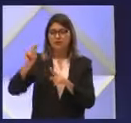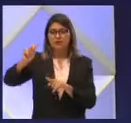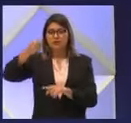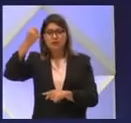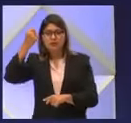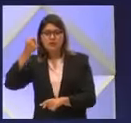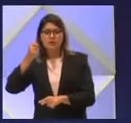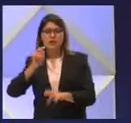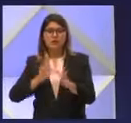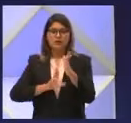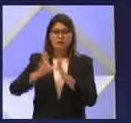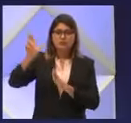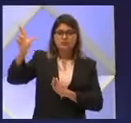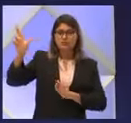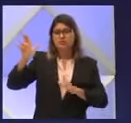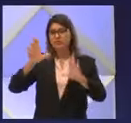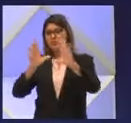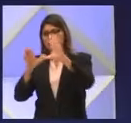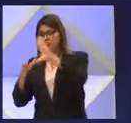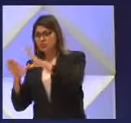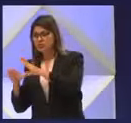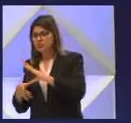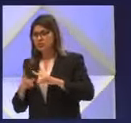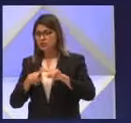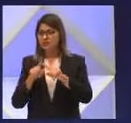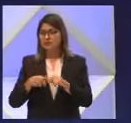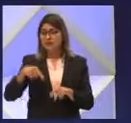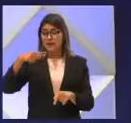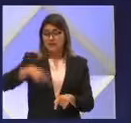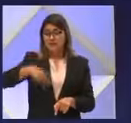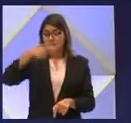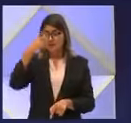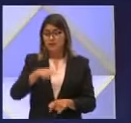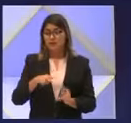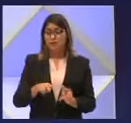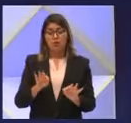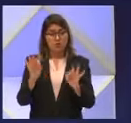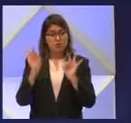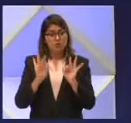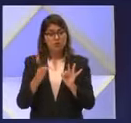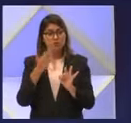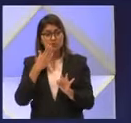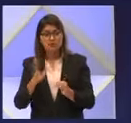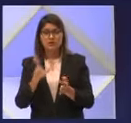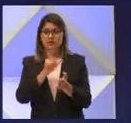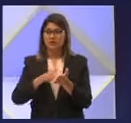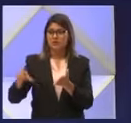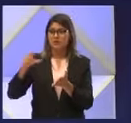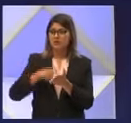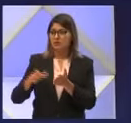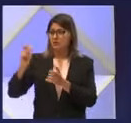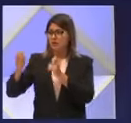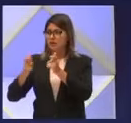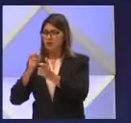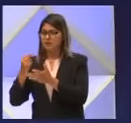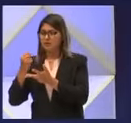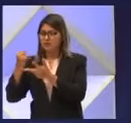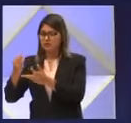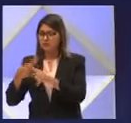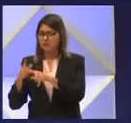méxico es un ejemplo de buen comprador y buen operador de sistemas satelitales y ccoo estacionarios tres generaciones